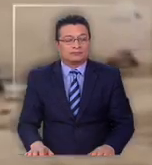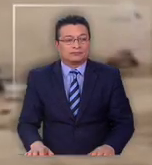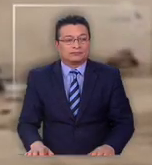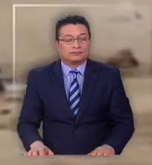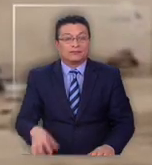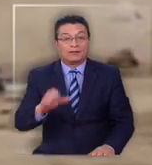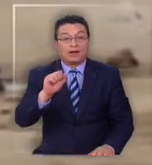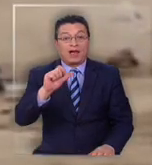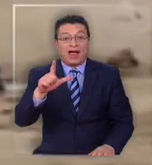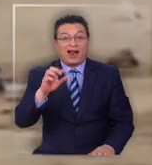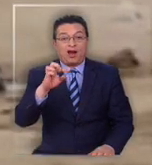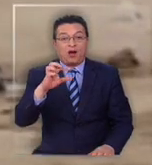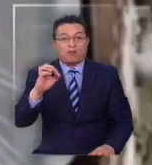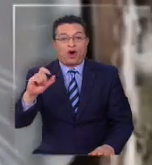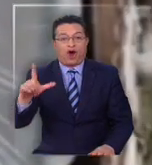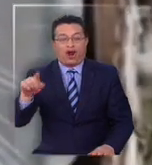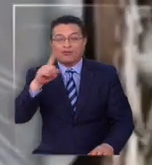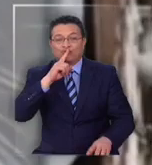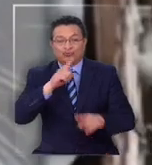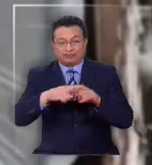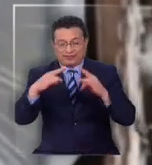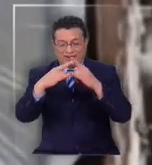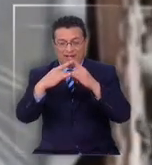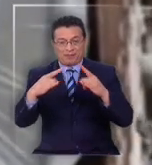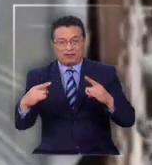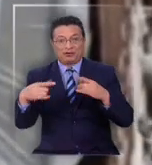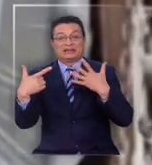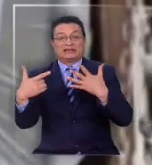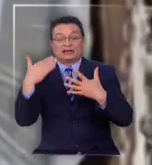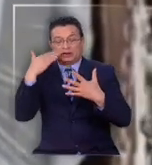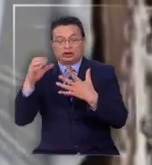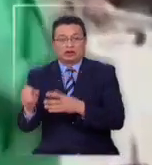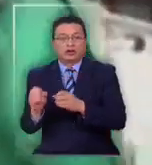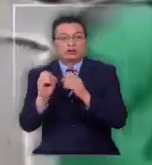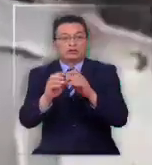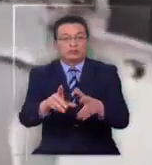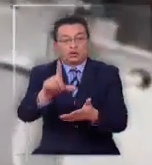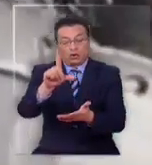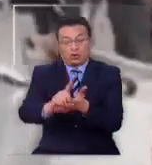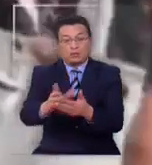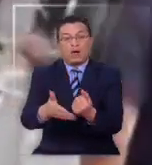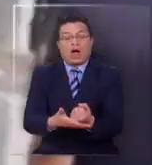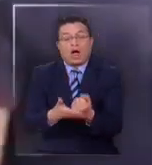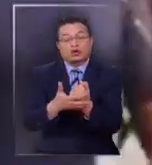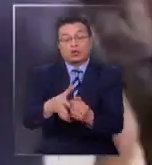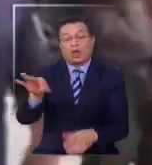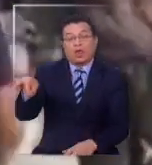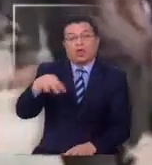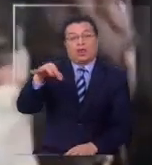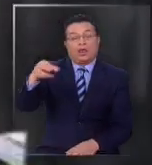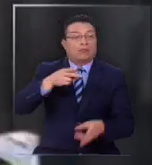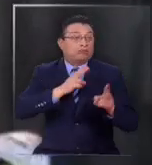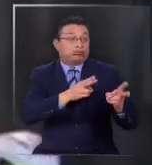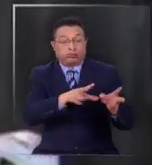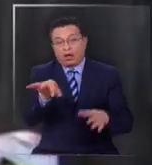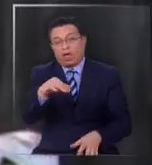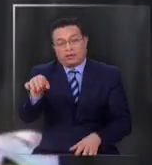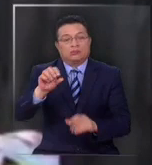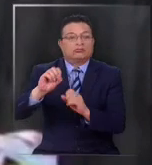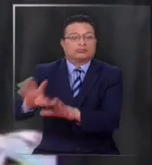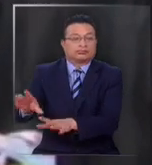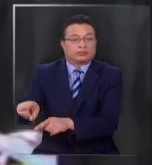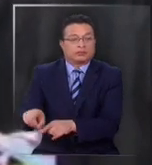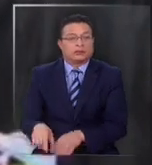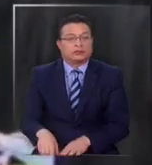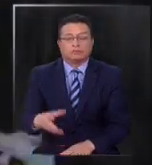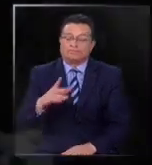Al-Hol se llama el campamento de refugiados a donde fueron a parar los 7, un lugar reservado para viudas y huérfanos de combatientes. Es terrible, es